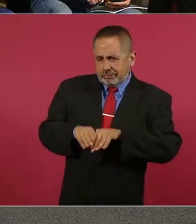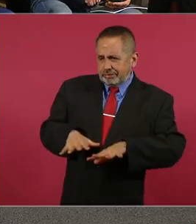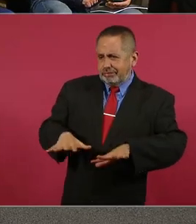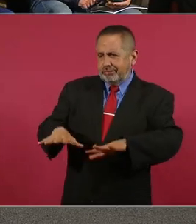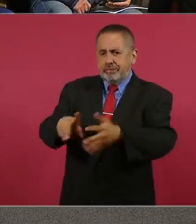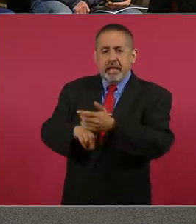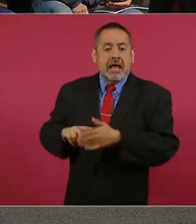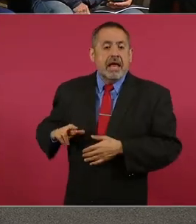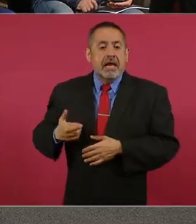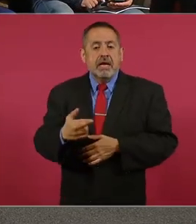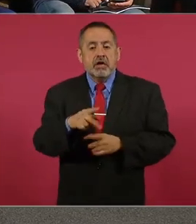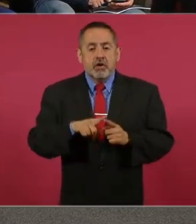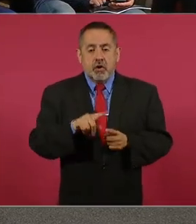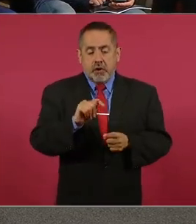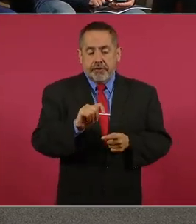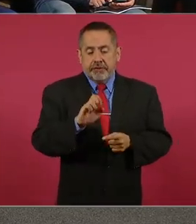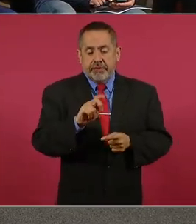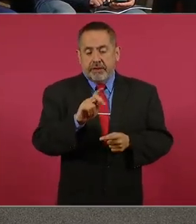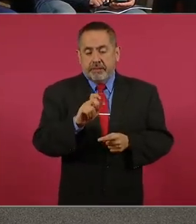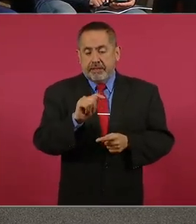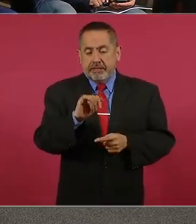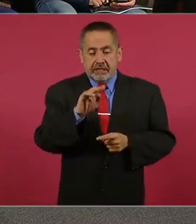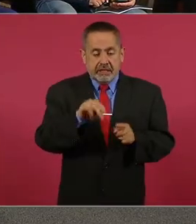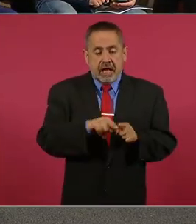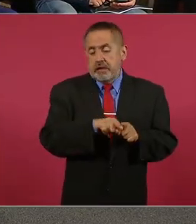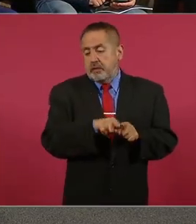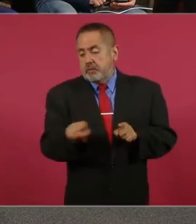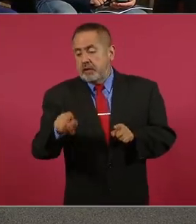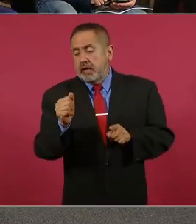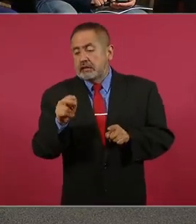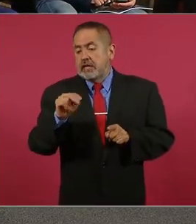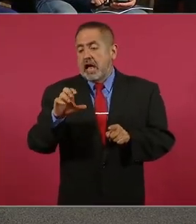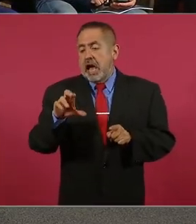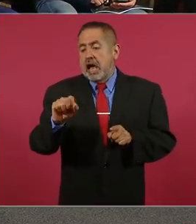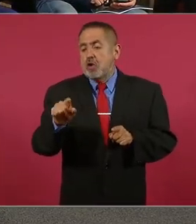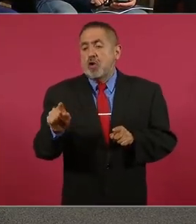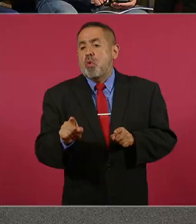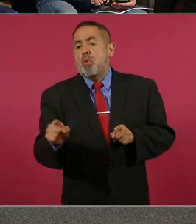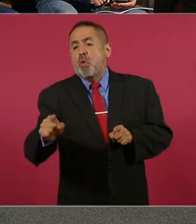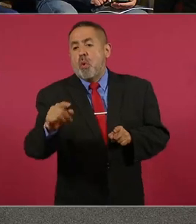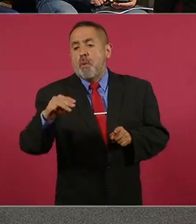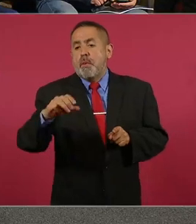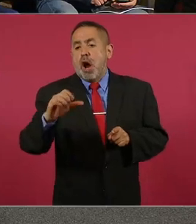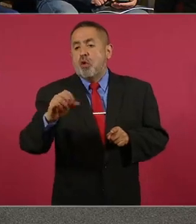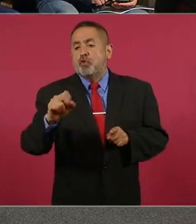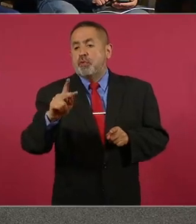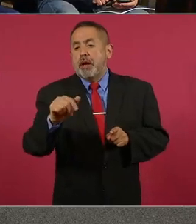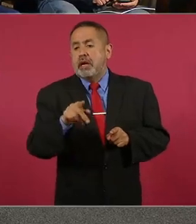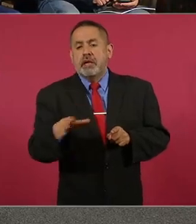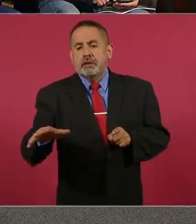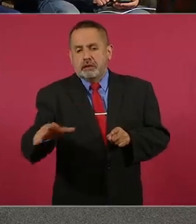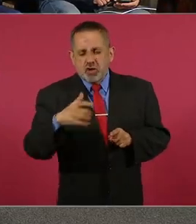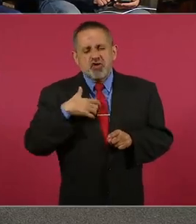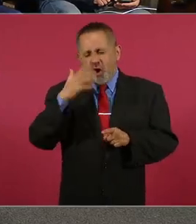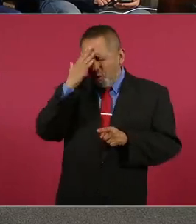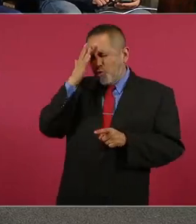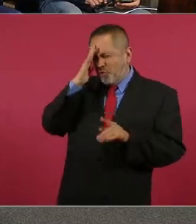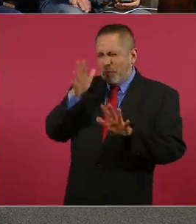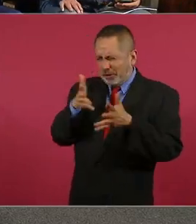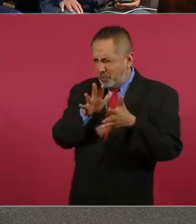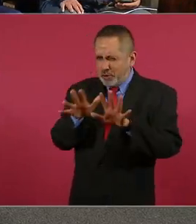del río Tepetitán a San Carlos y a Macuspana y a otros pueblos. Como que conozco un poco por allá.